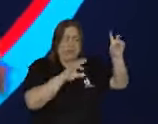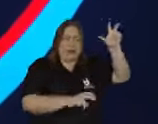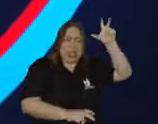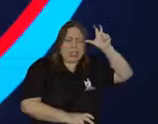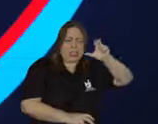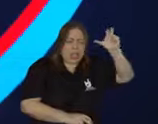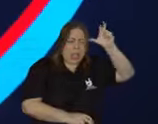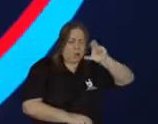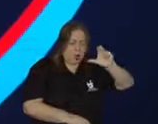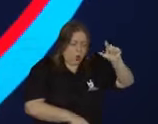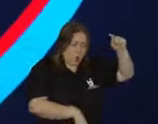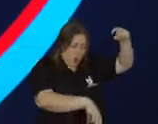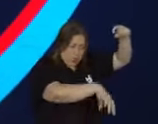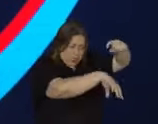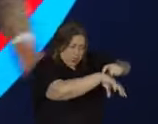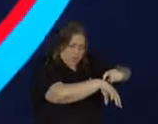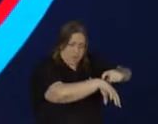tiempo,